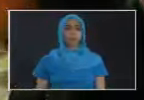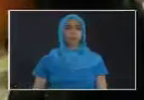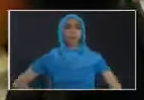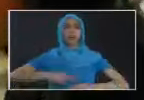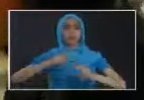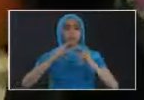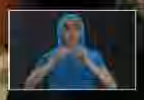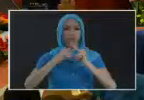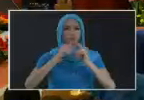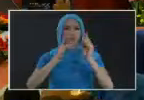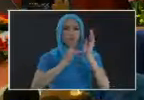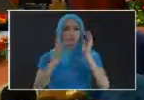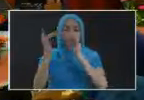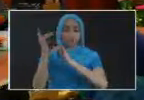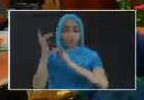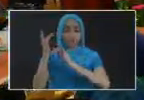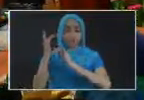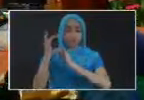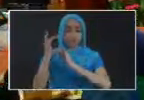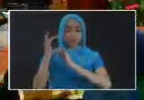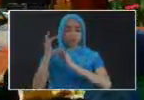En el nombre de Jesús.